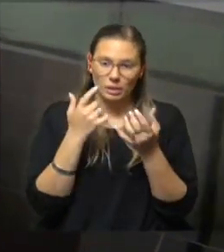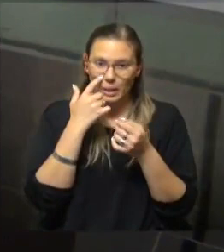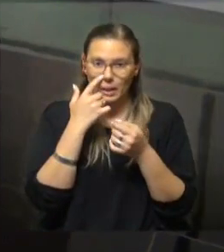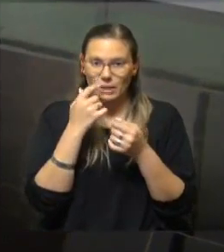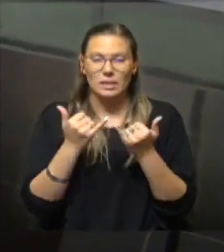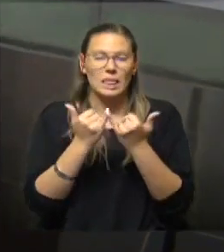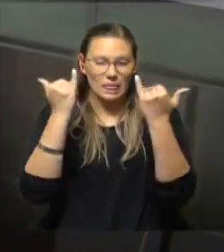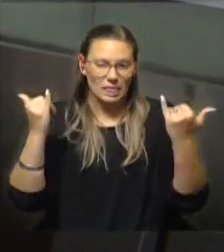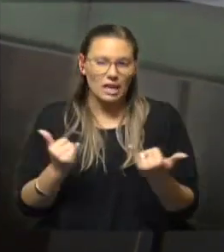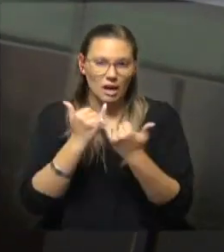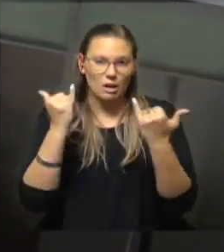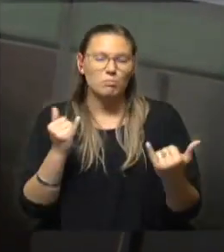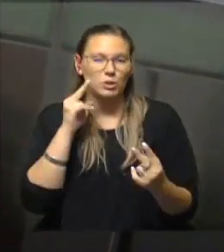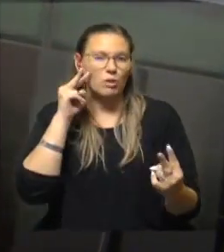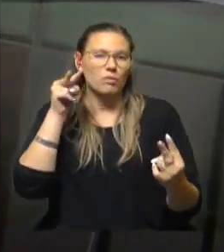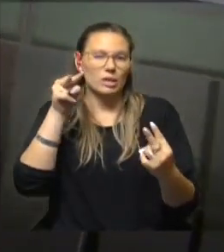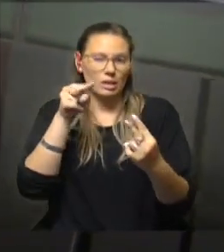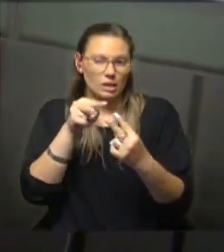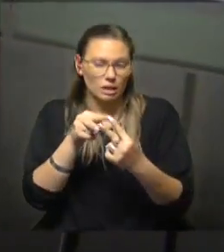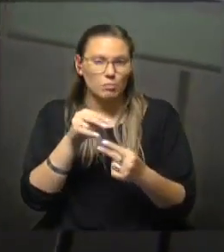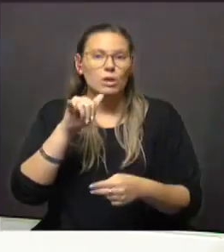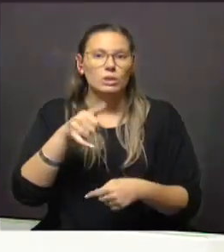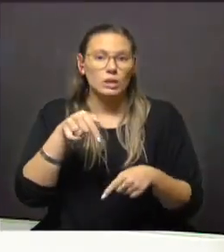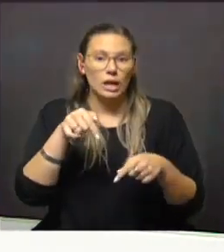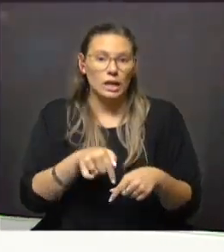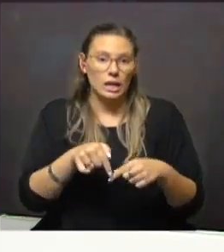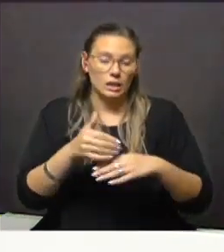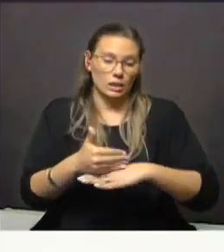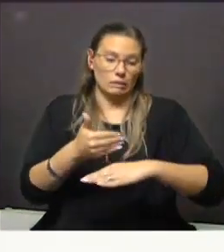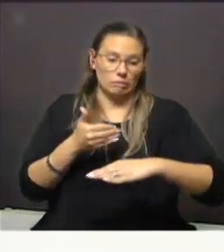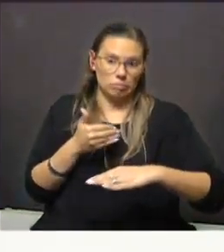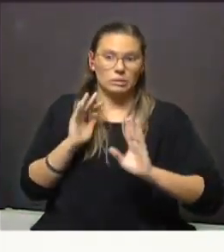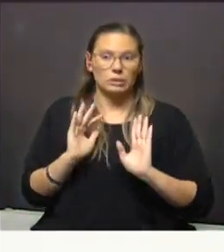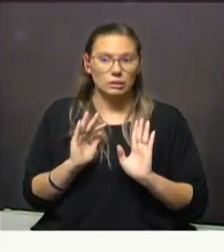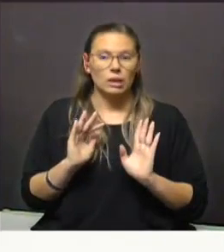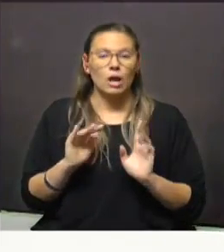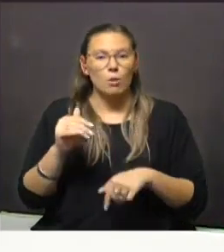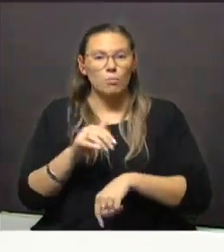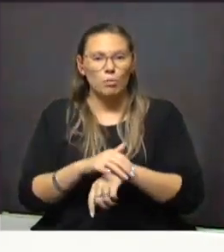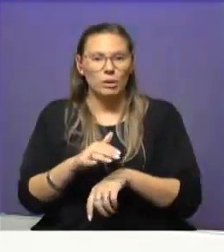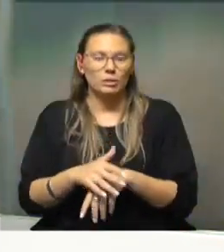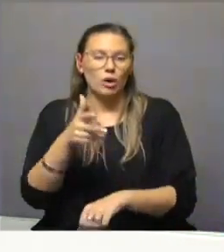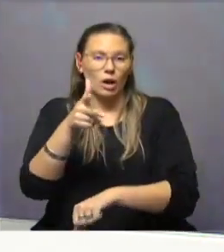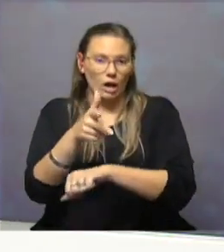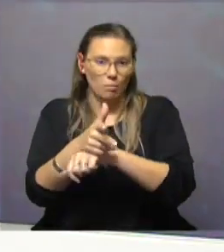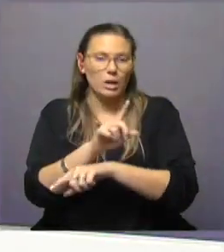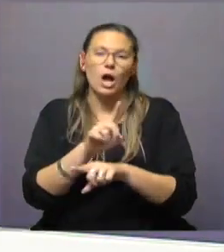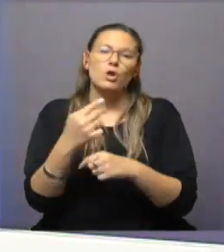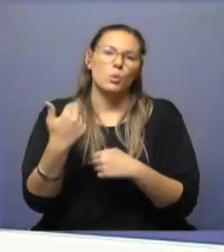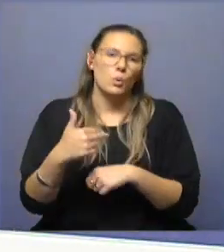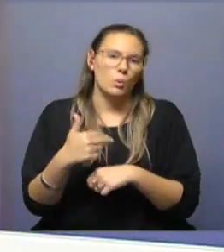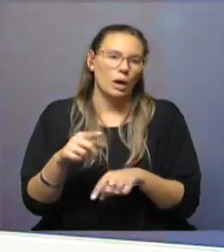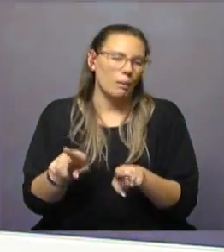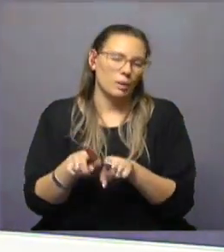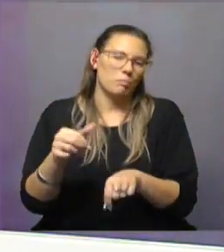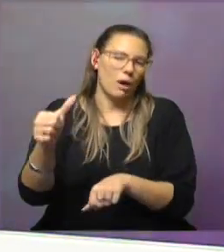¿Todo bien? Que no nos veíamos. Es cierto, hace mucho tiempo, por lo menos en esta parte del vínculo, que es lo que hacemos ante cámara, que nunca es lo mismo que lo que hacemos detrás